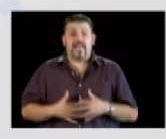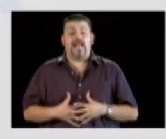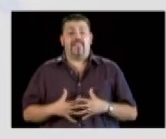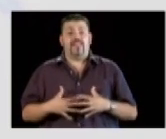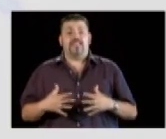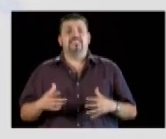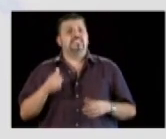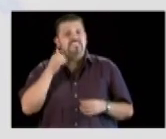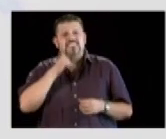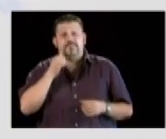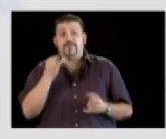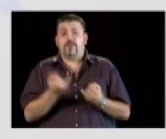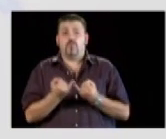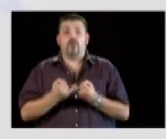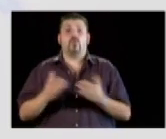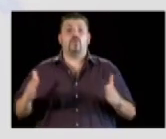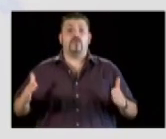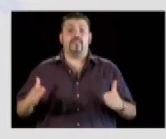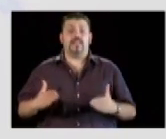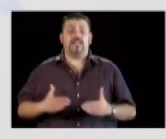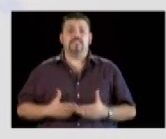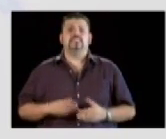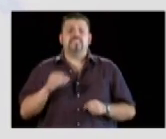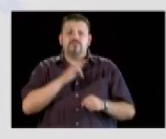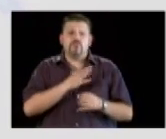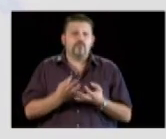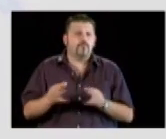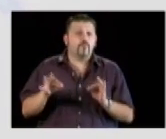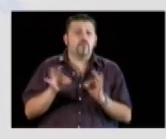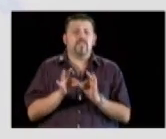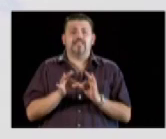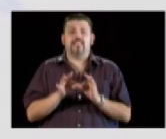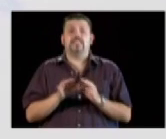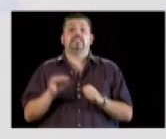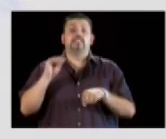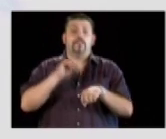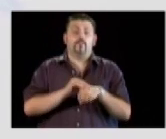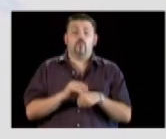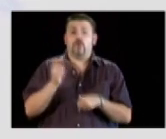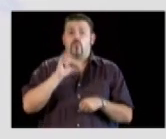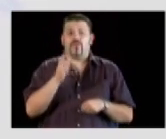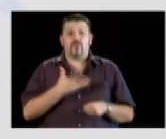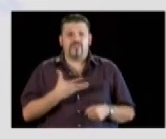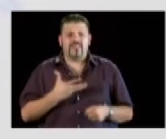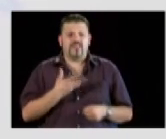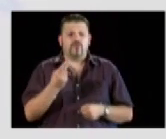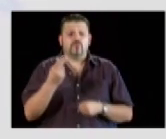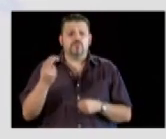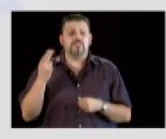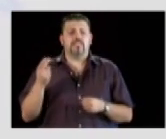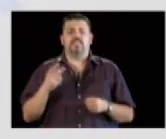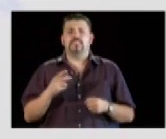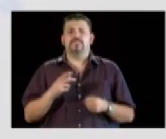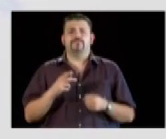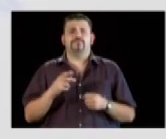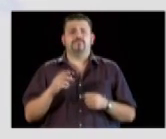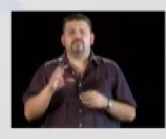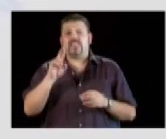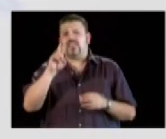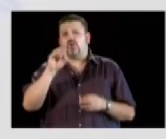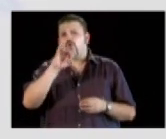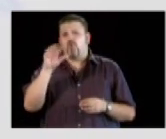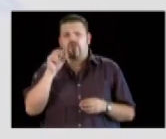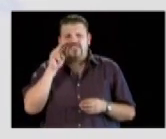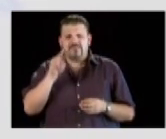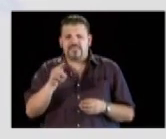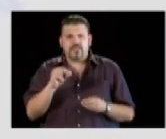se la pongan de inmediato. Es importante que se la pongan cuando tienen, por ejemplo, las estrías que están apenas rojas y no se les